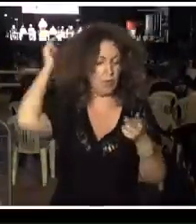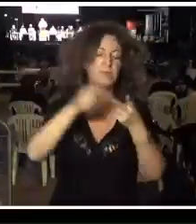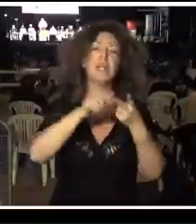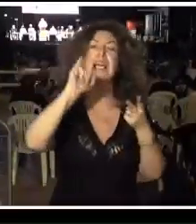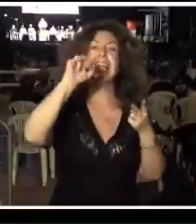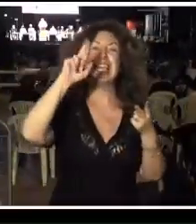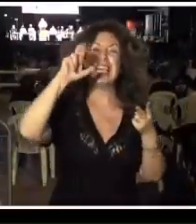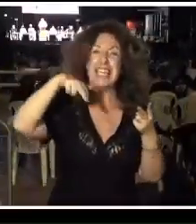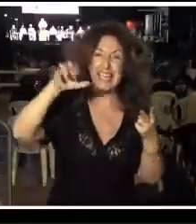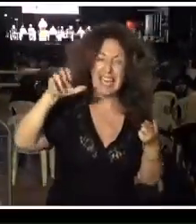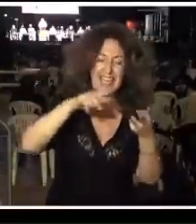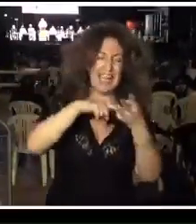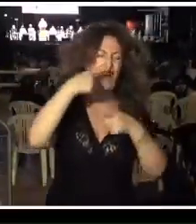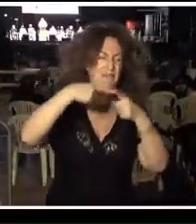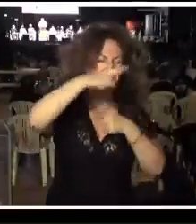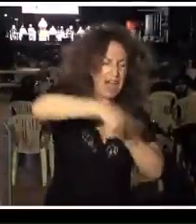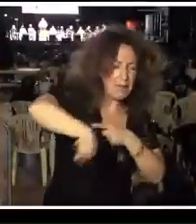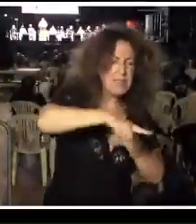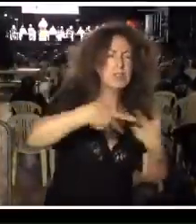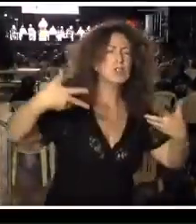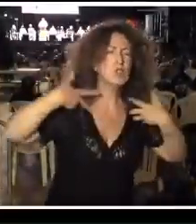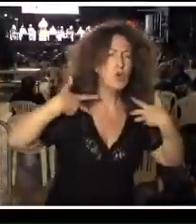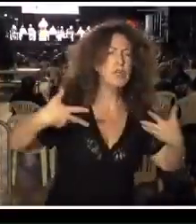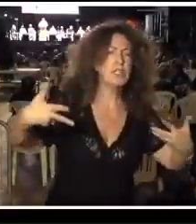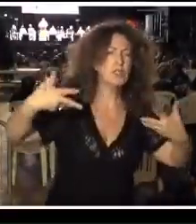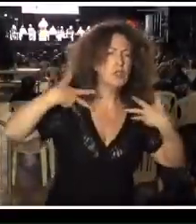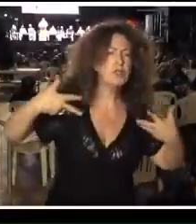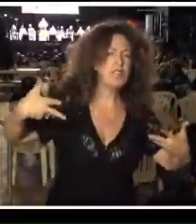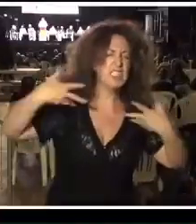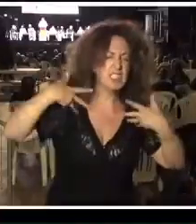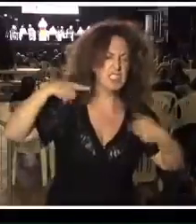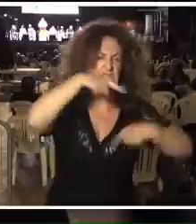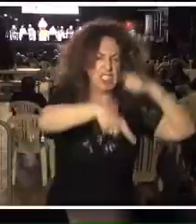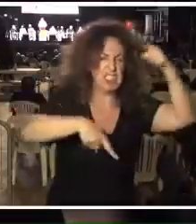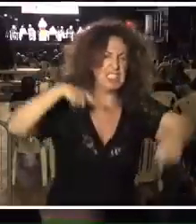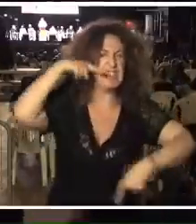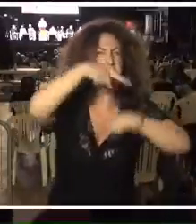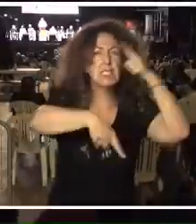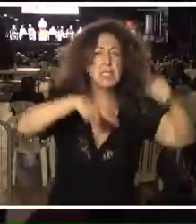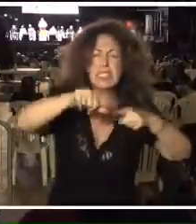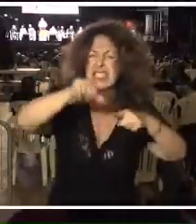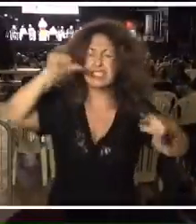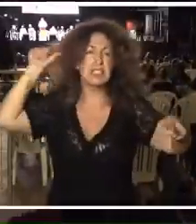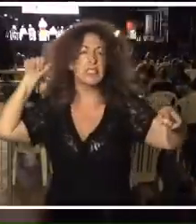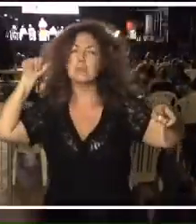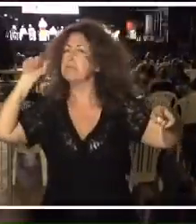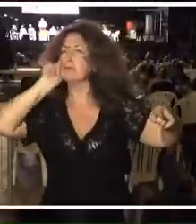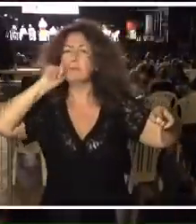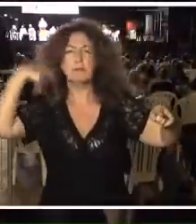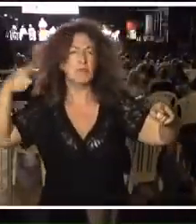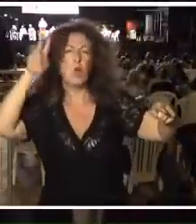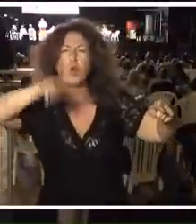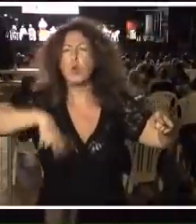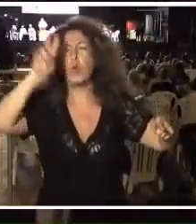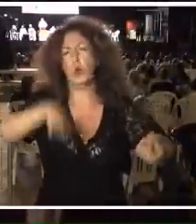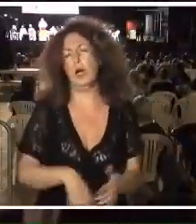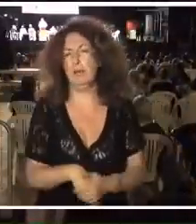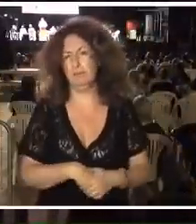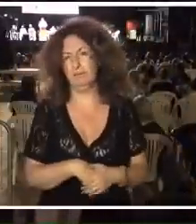su familia, víctimas de un cruel señalamiento político nunca visto en estos años de